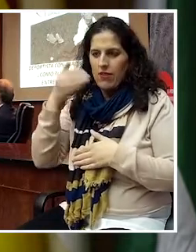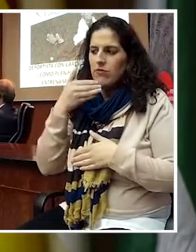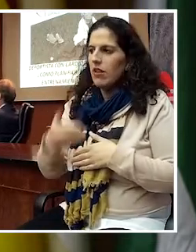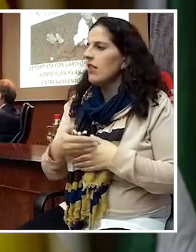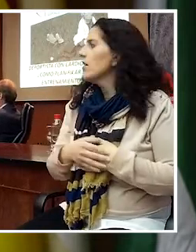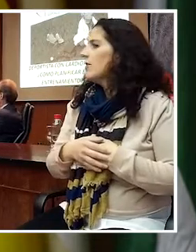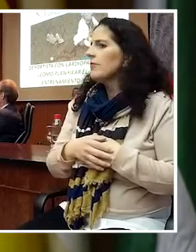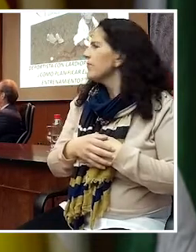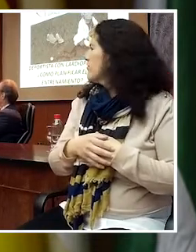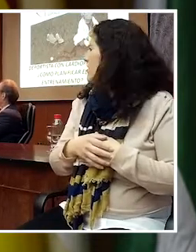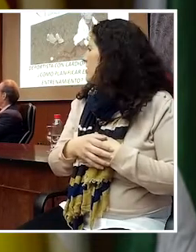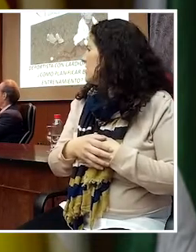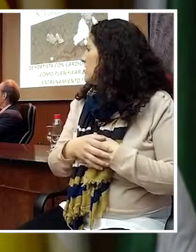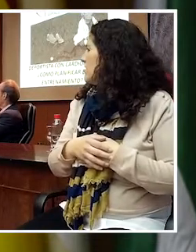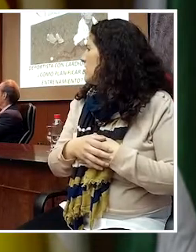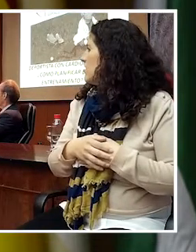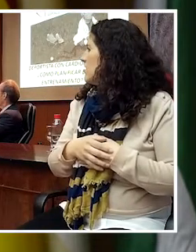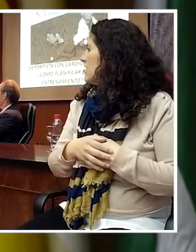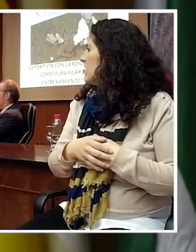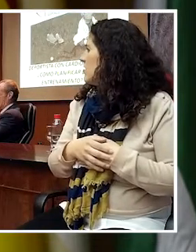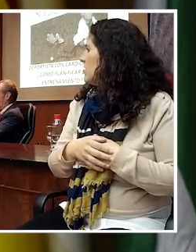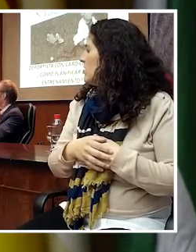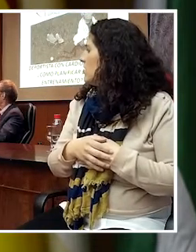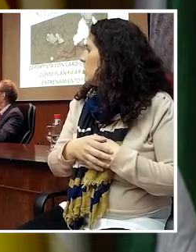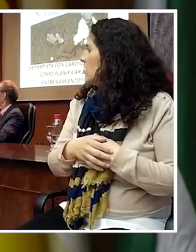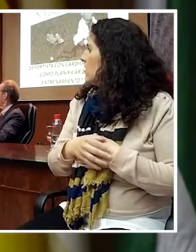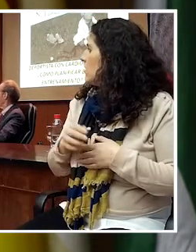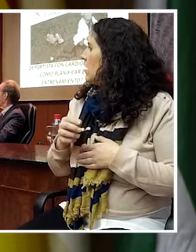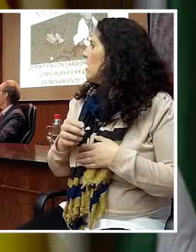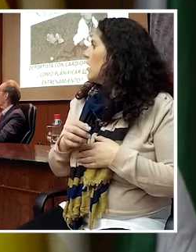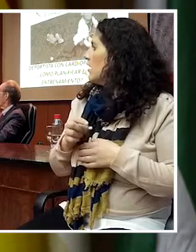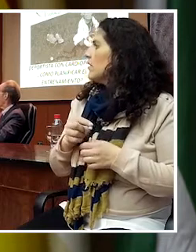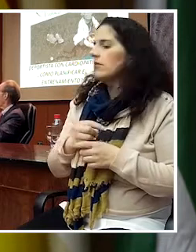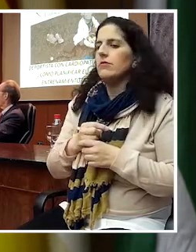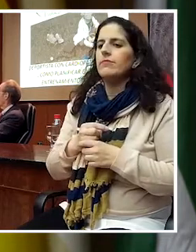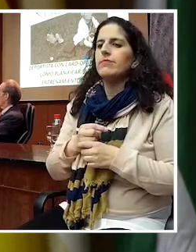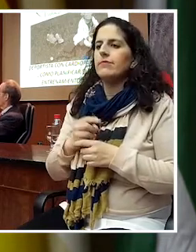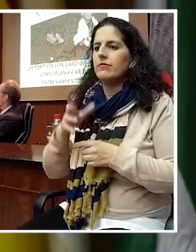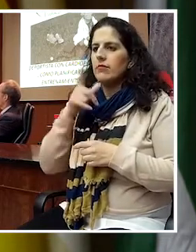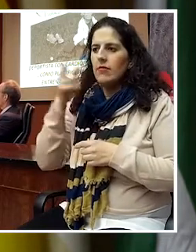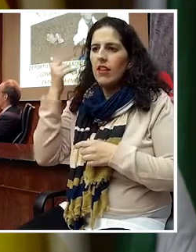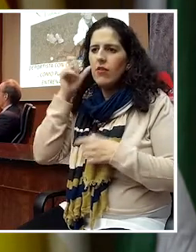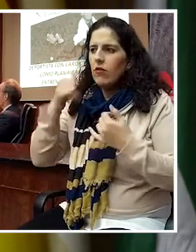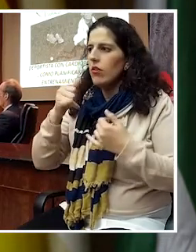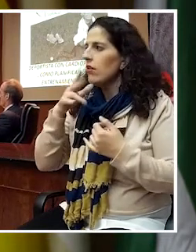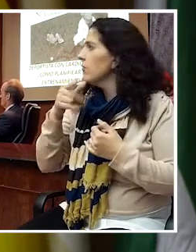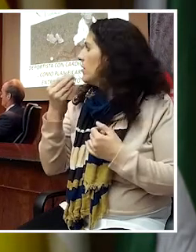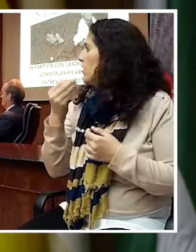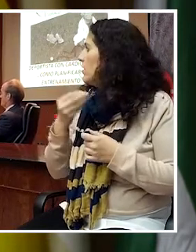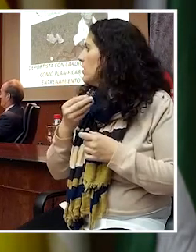cómo... ¿No se oye? ¿No está activo? Ahora. ¿Hola? ¿Se oye o no?